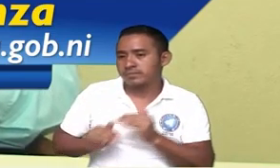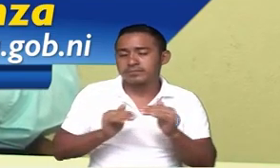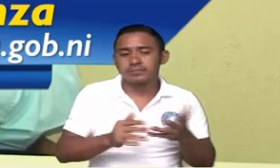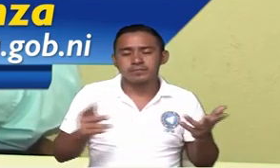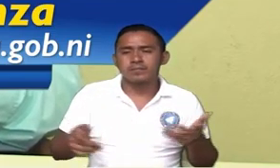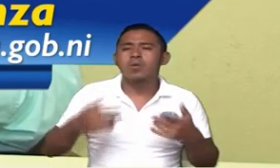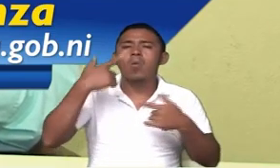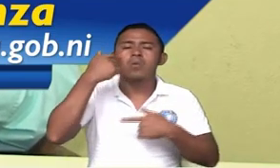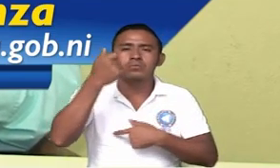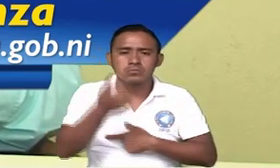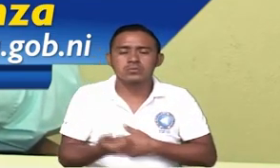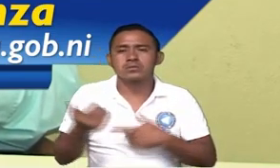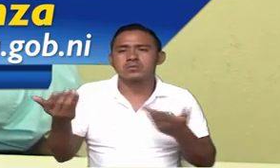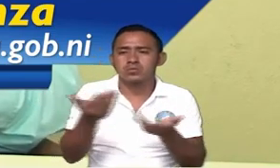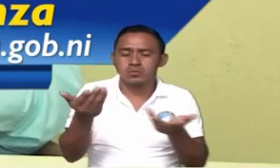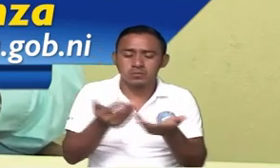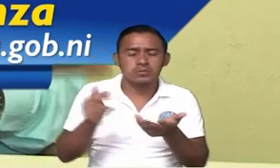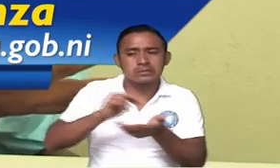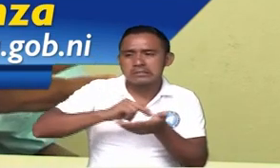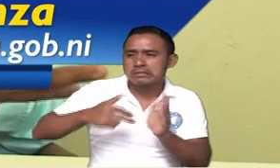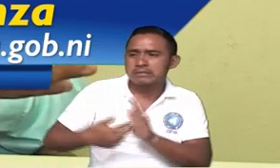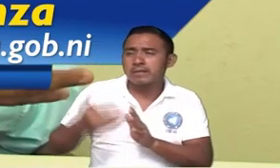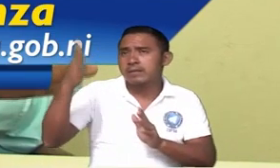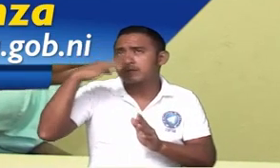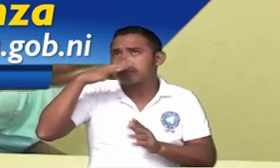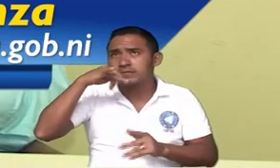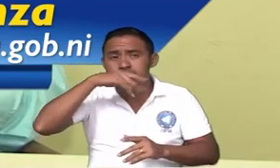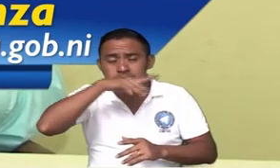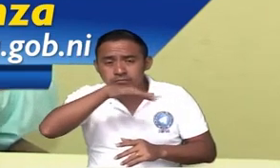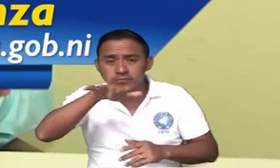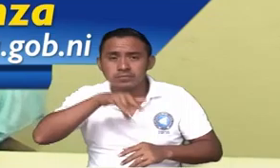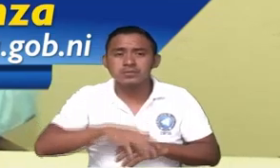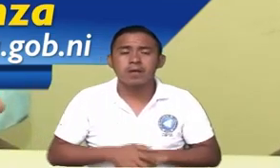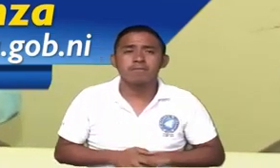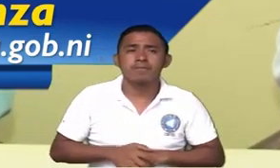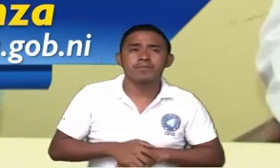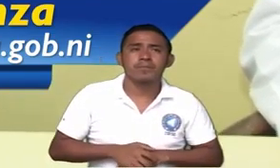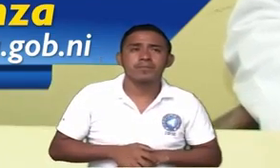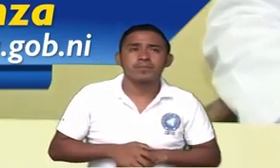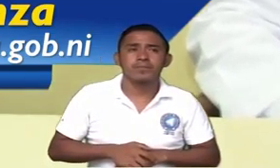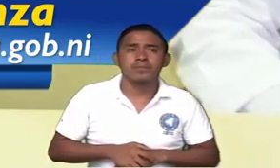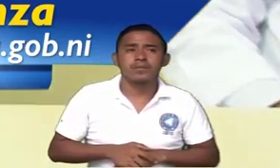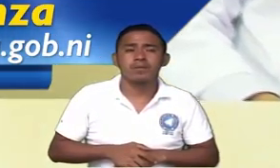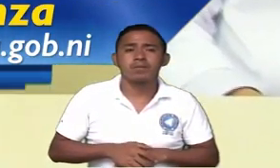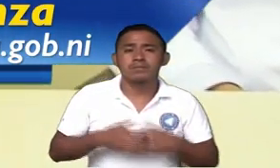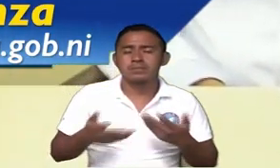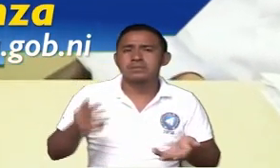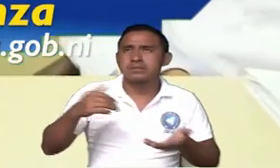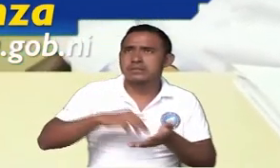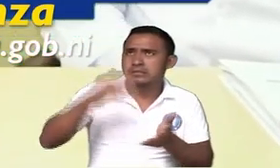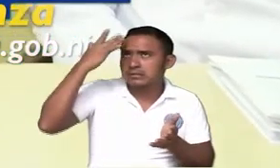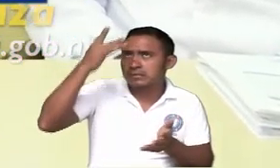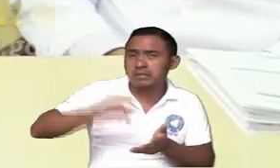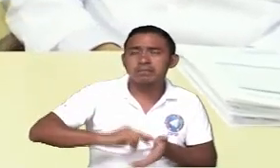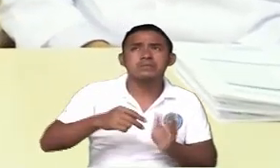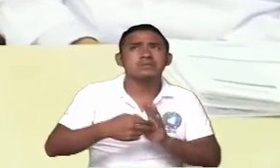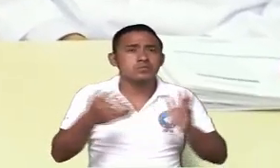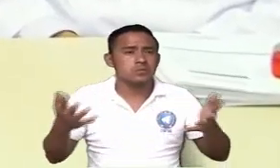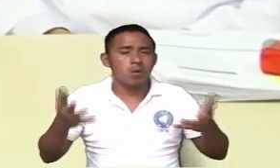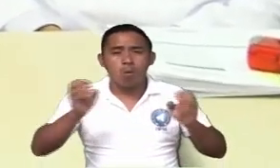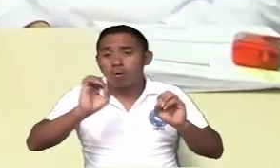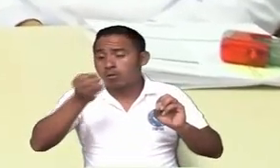para saber cuál es el concepto que ellos tienen de mal aliento. Del mal aliento, obviamente, y qué saben acerca de qué